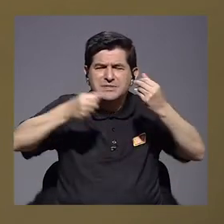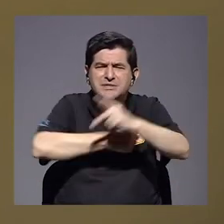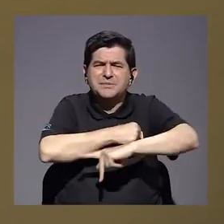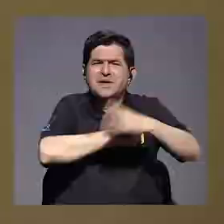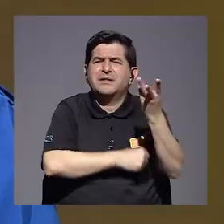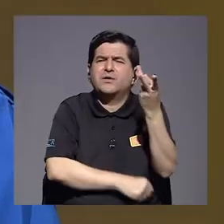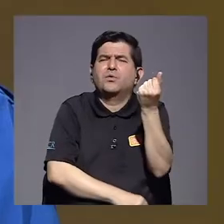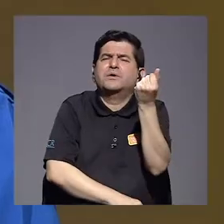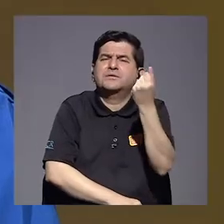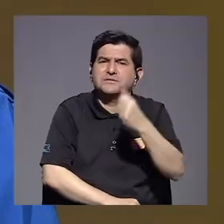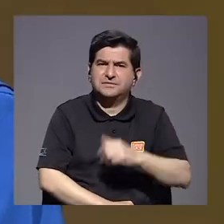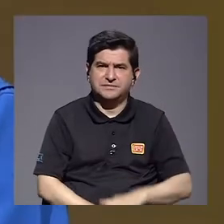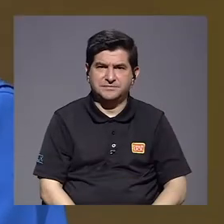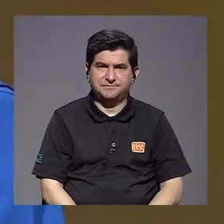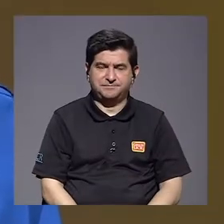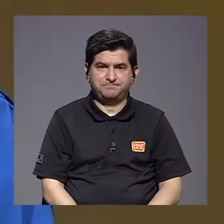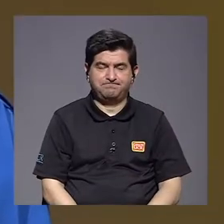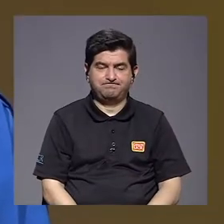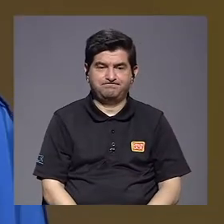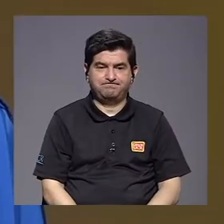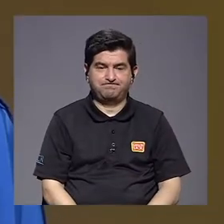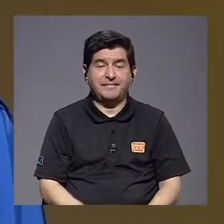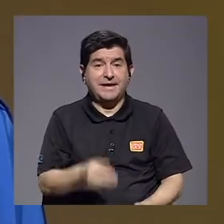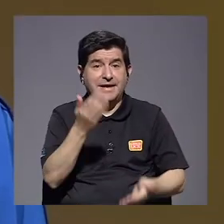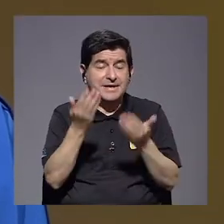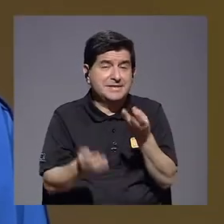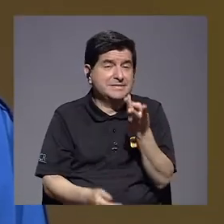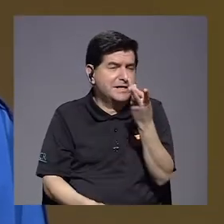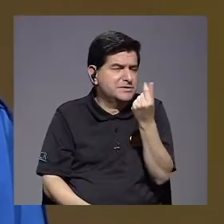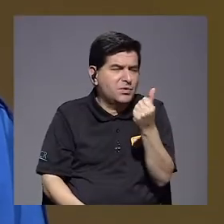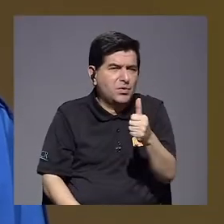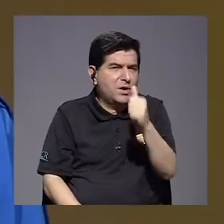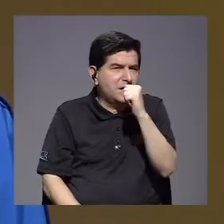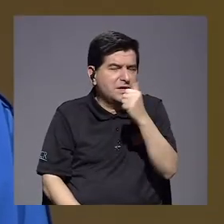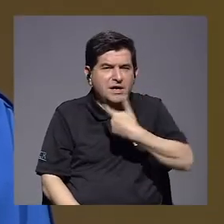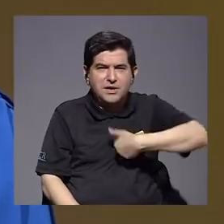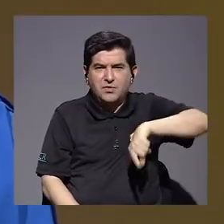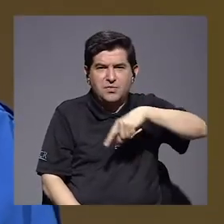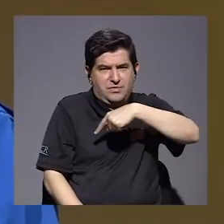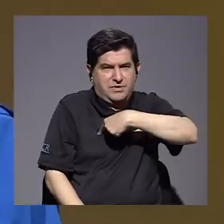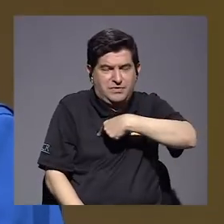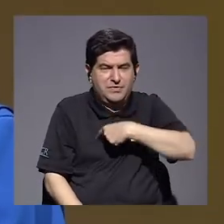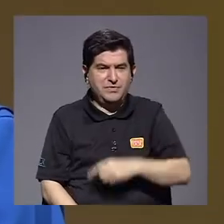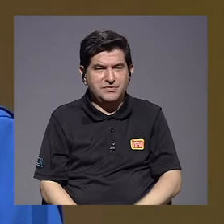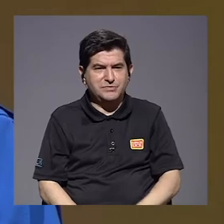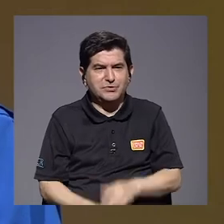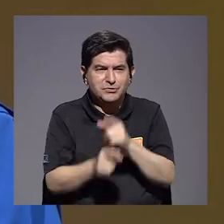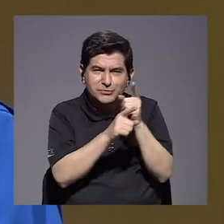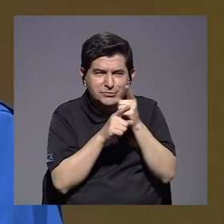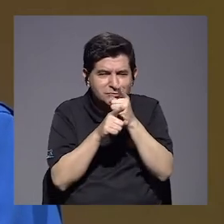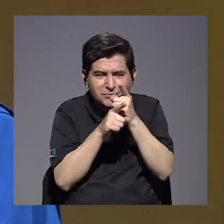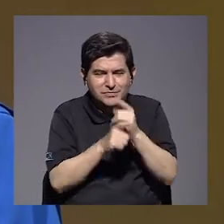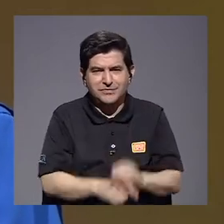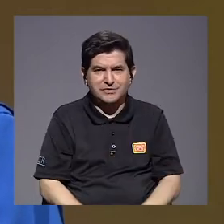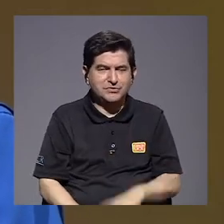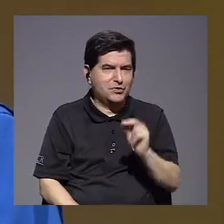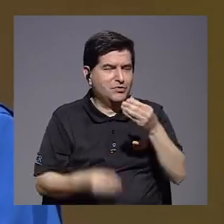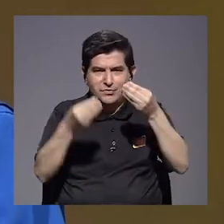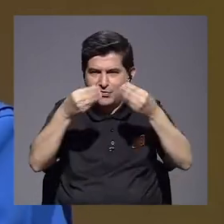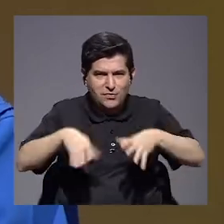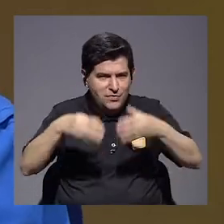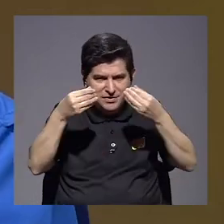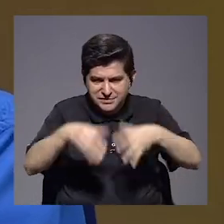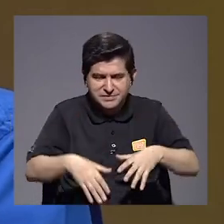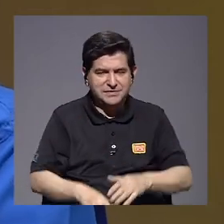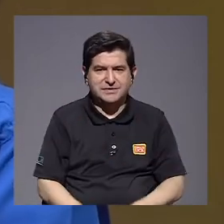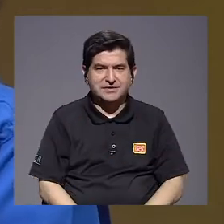país? Bueno, a ver, tal vez cuánta agua, nosotros tenemos que, tal vez para corregir, no es desperdicio,